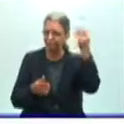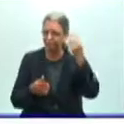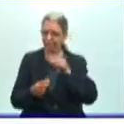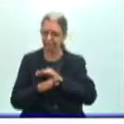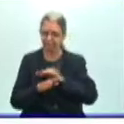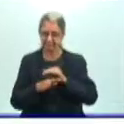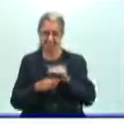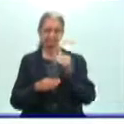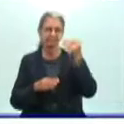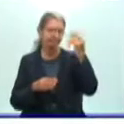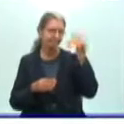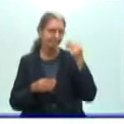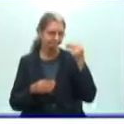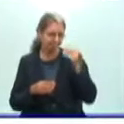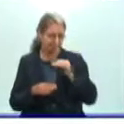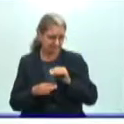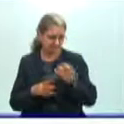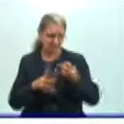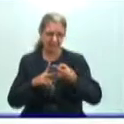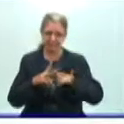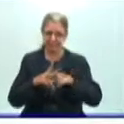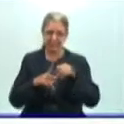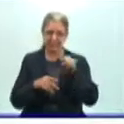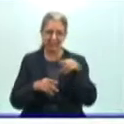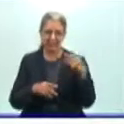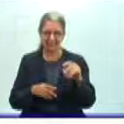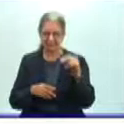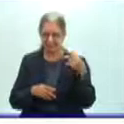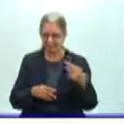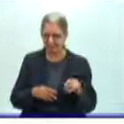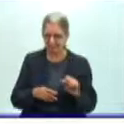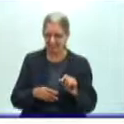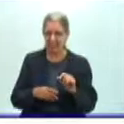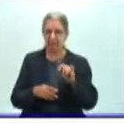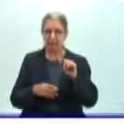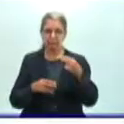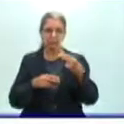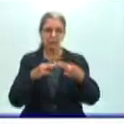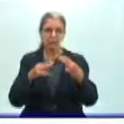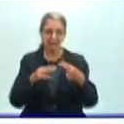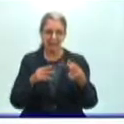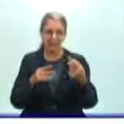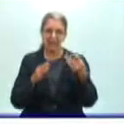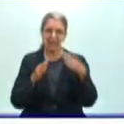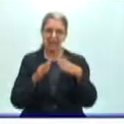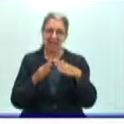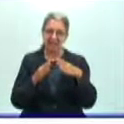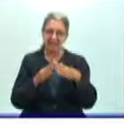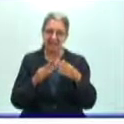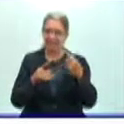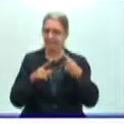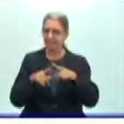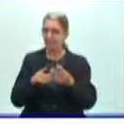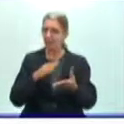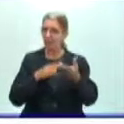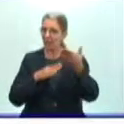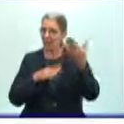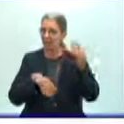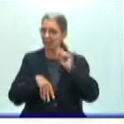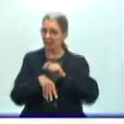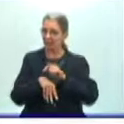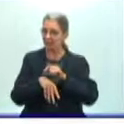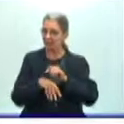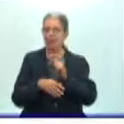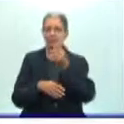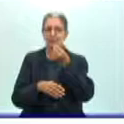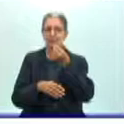darle solución a esta actividad, que lo harás en casa. Pero antes te vamos a dar un tiempo